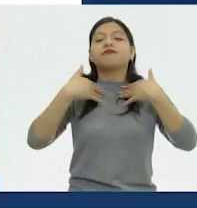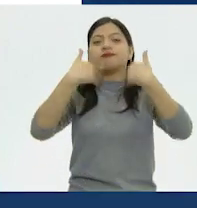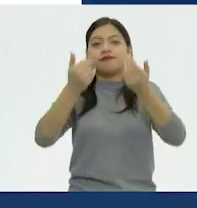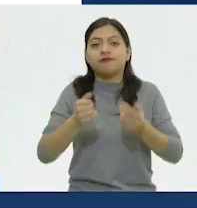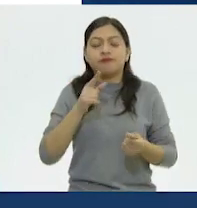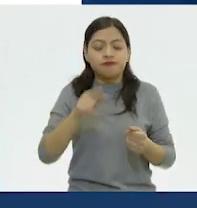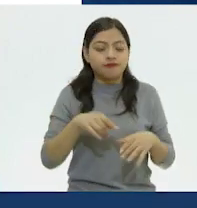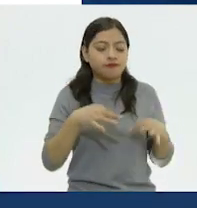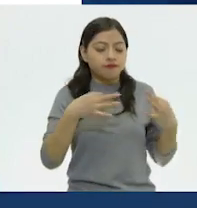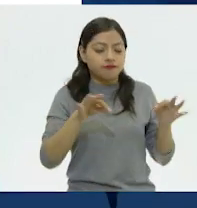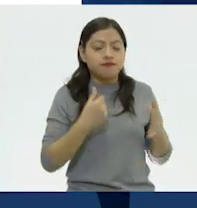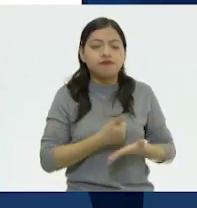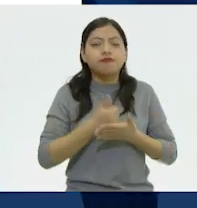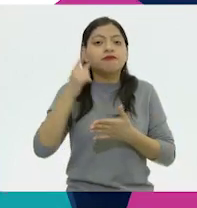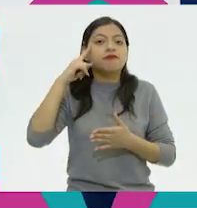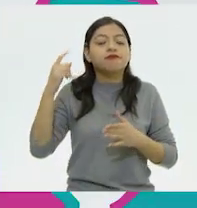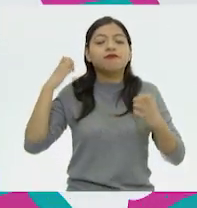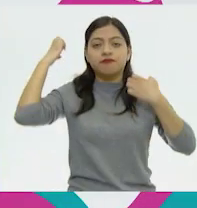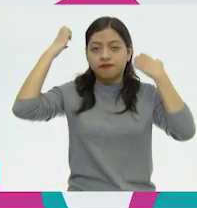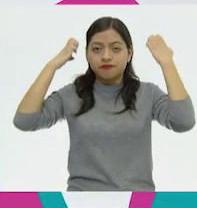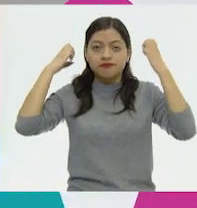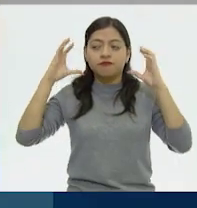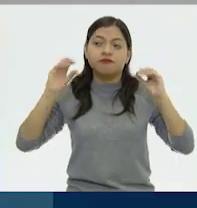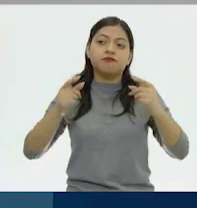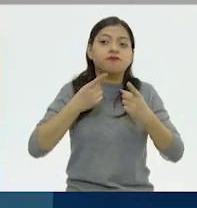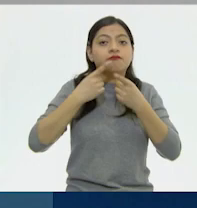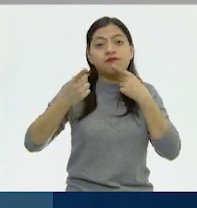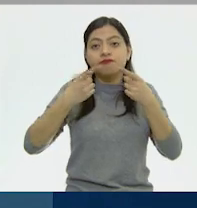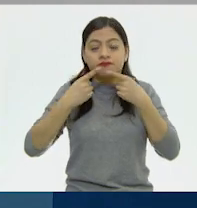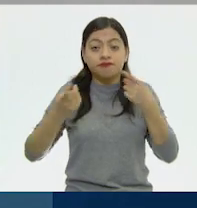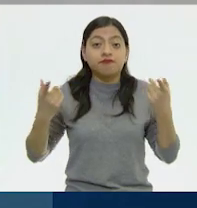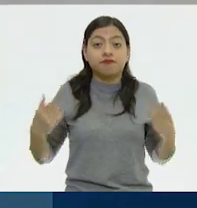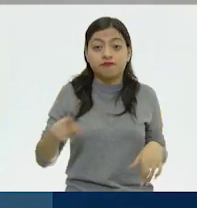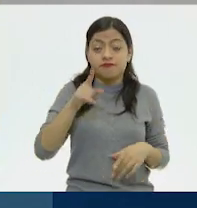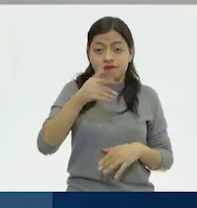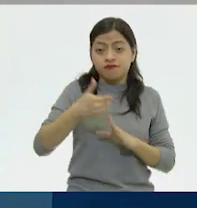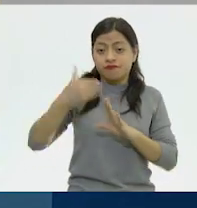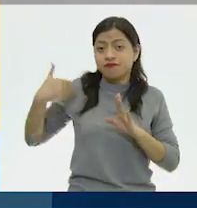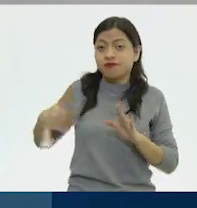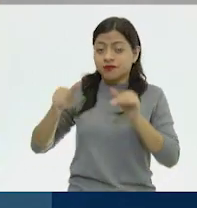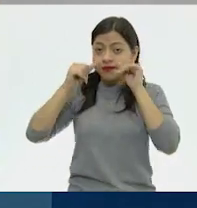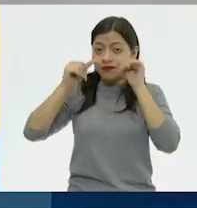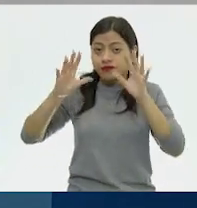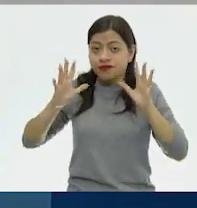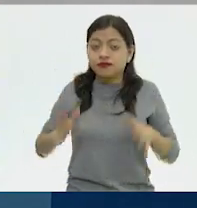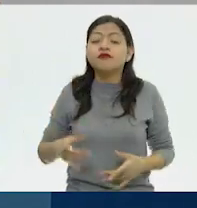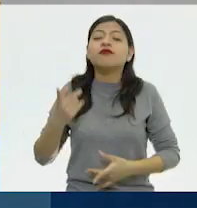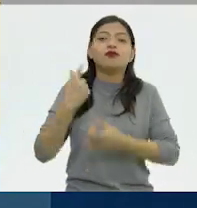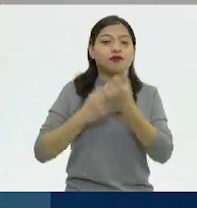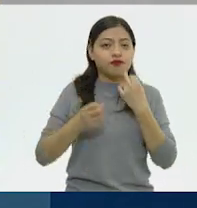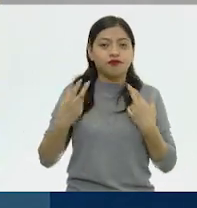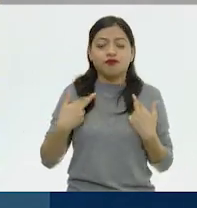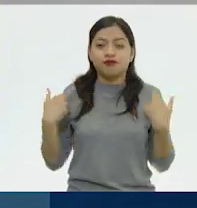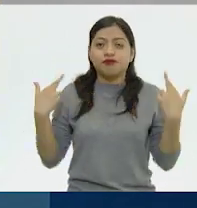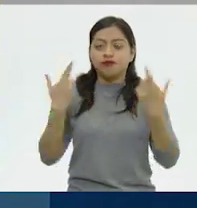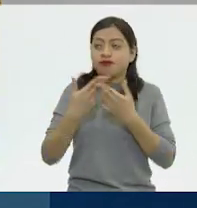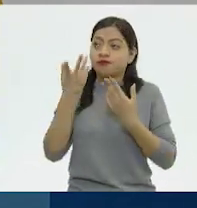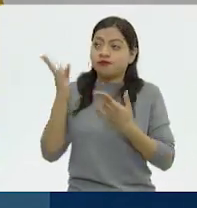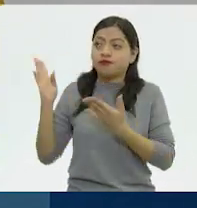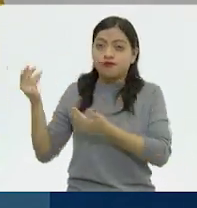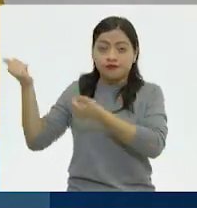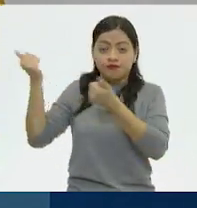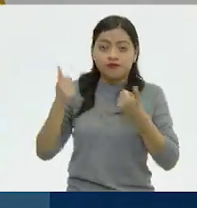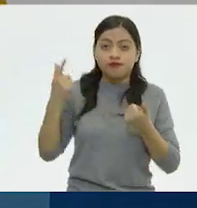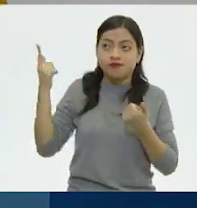para charlas o exposiciones. No sé si lo habrás notado o no, pero algunas maestras y maestros ocupan los cuadros sinópticos